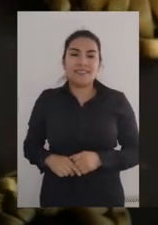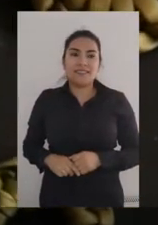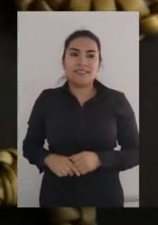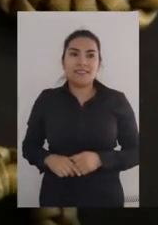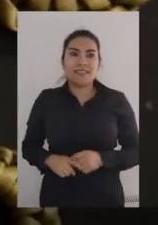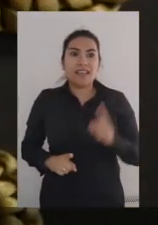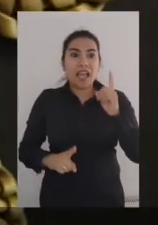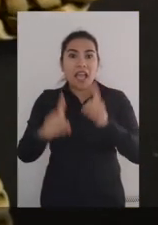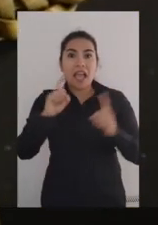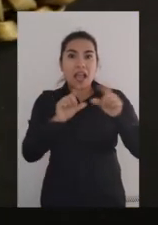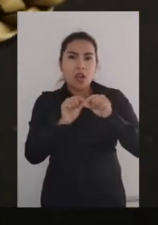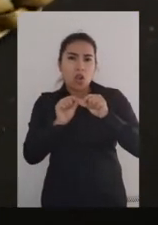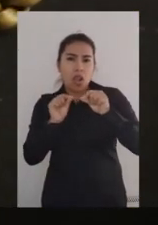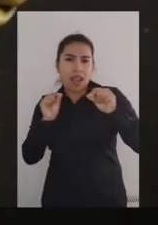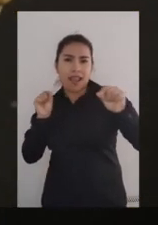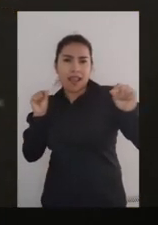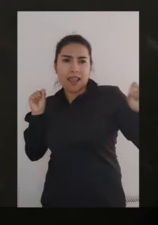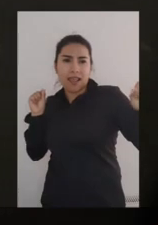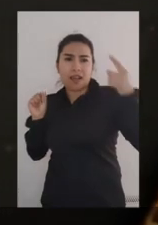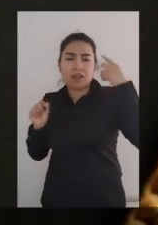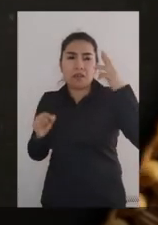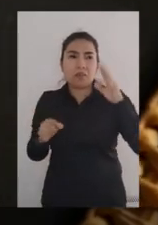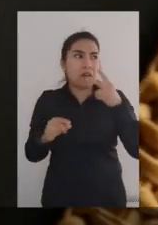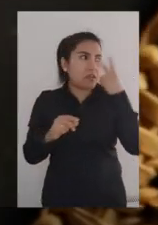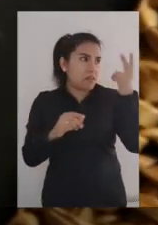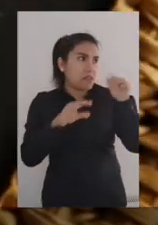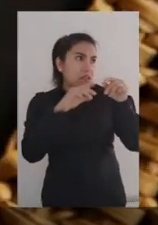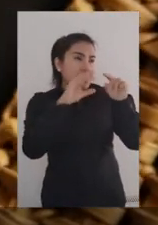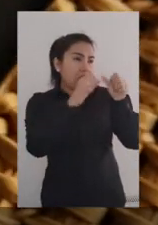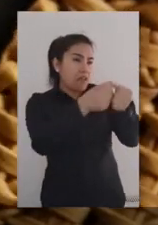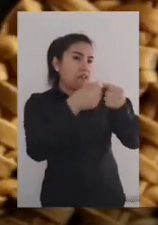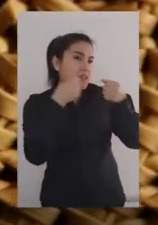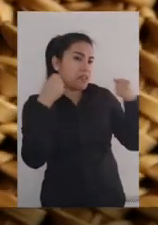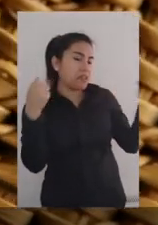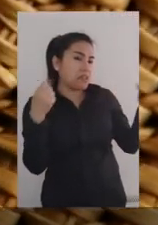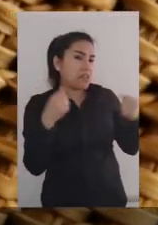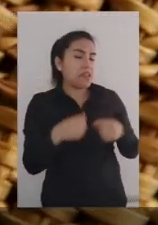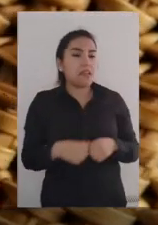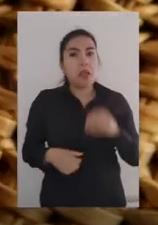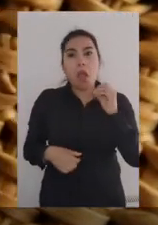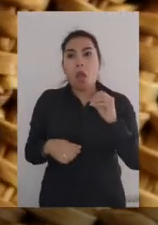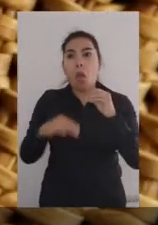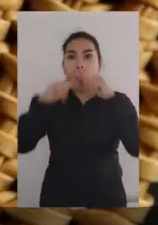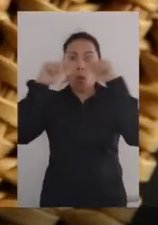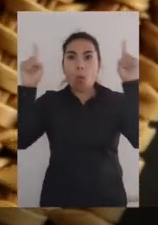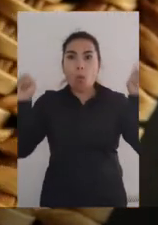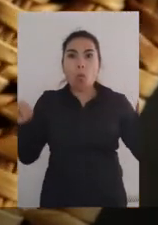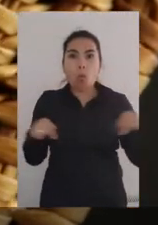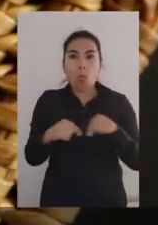algo largo como para ponerle ventana o bueno hacer un cuadro